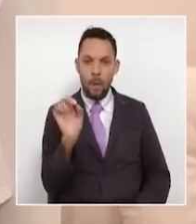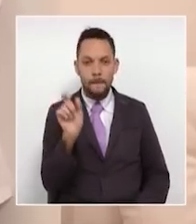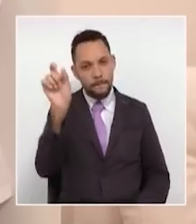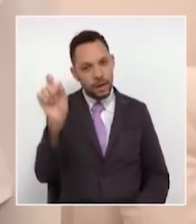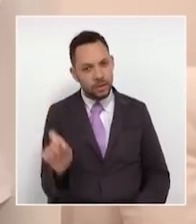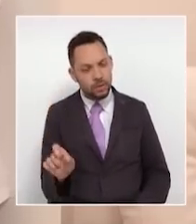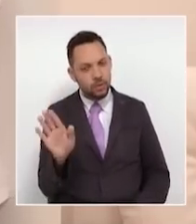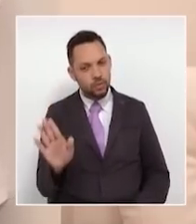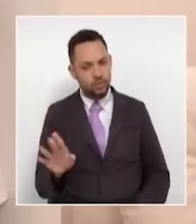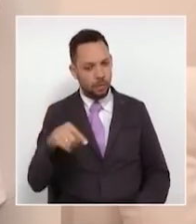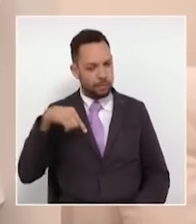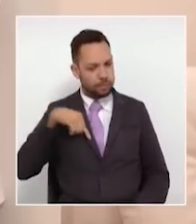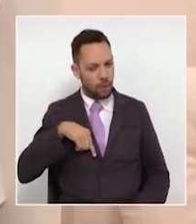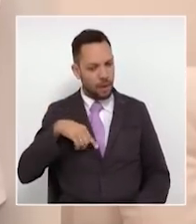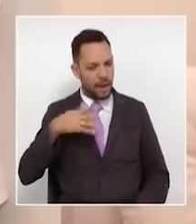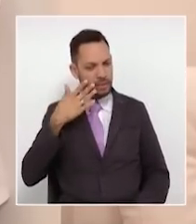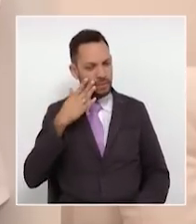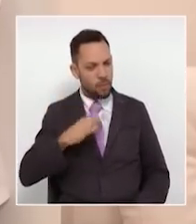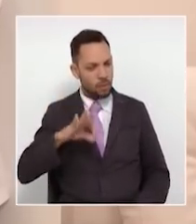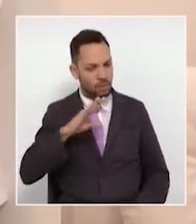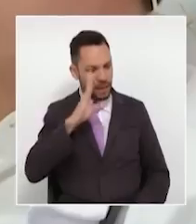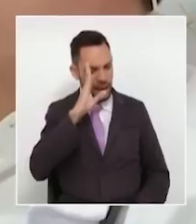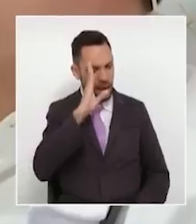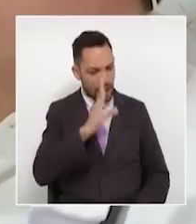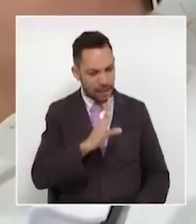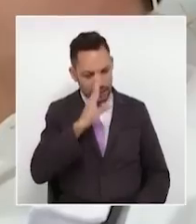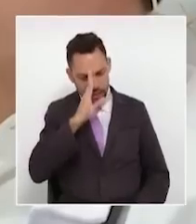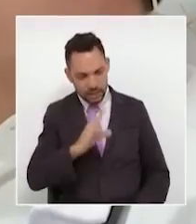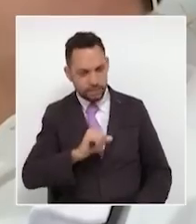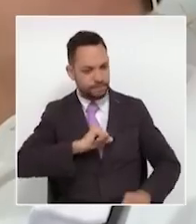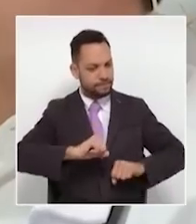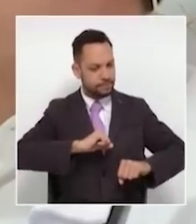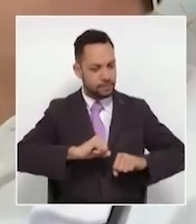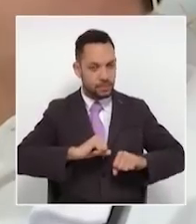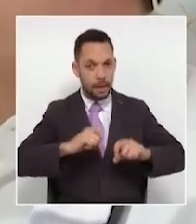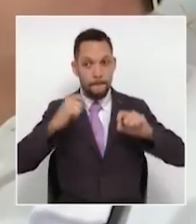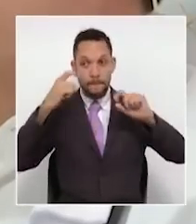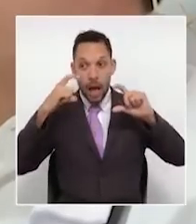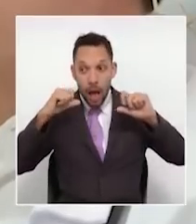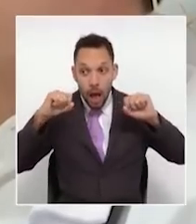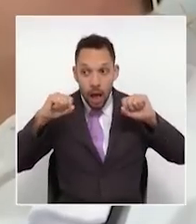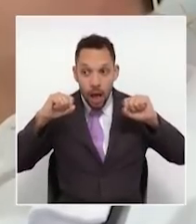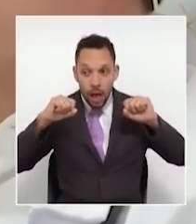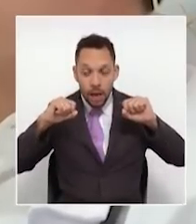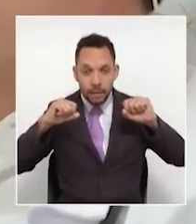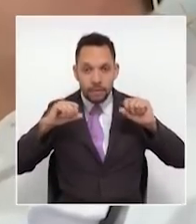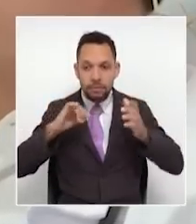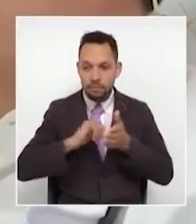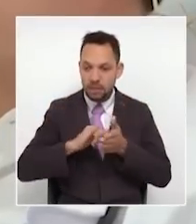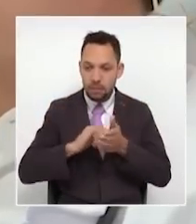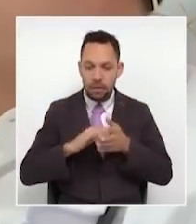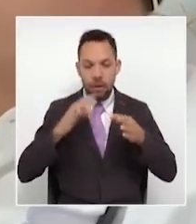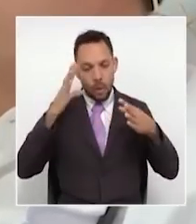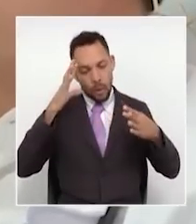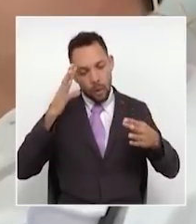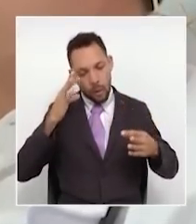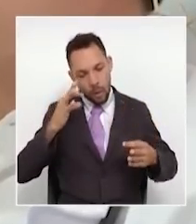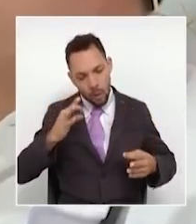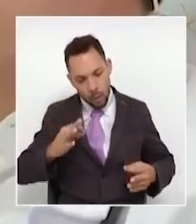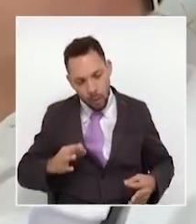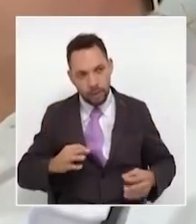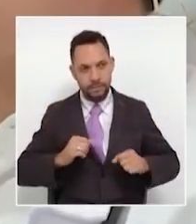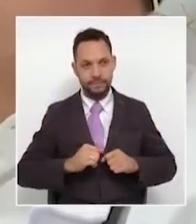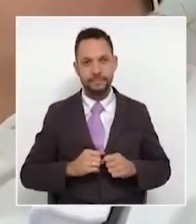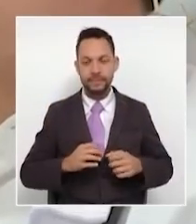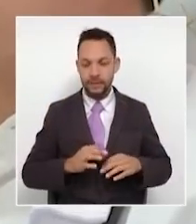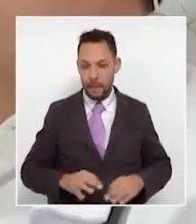un nivel de atención un nivel de conciencia donde ante la persona está alerta pero está relajada entonces lo que pretende el neurofeedback